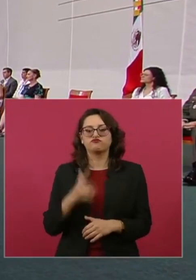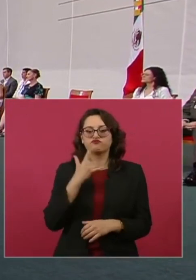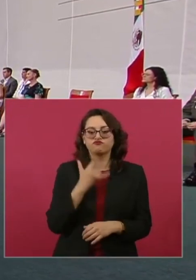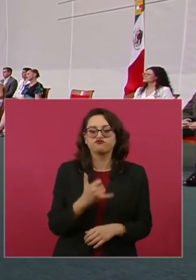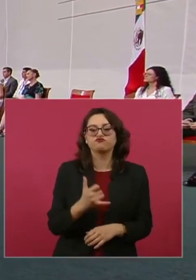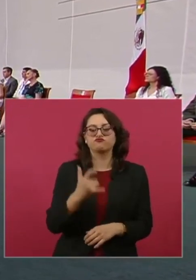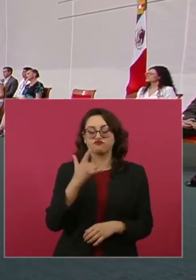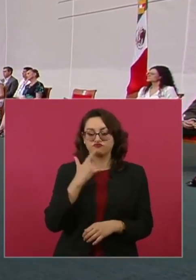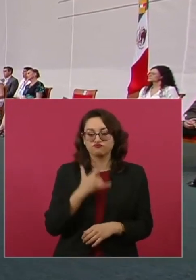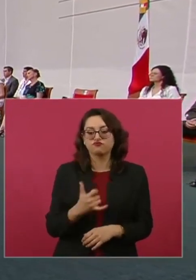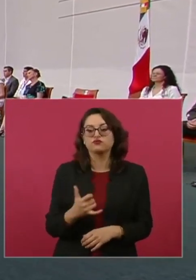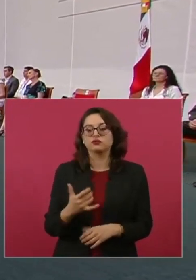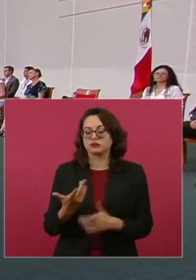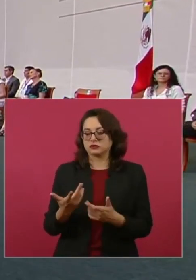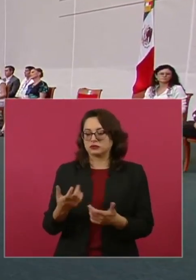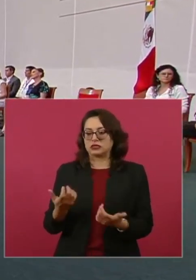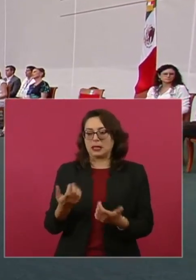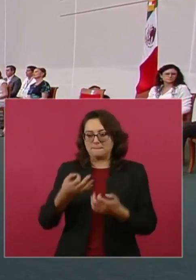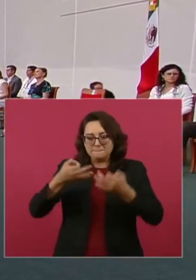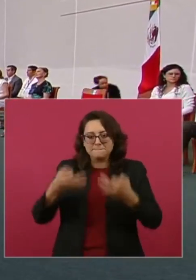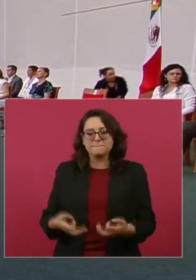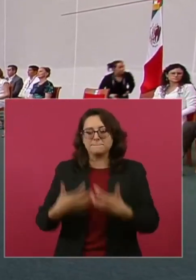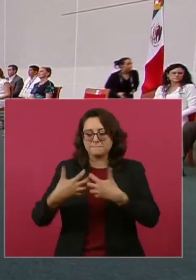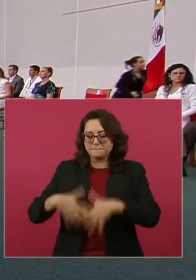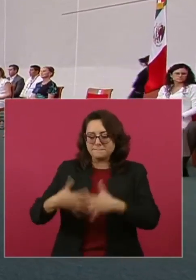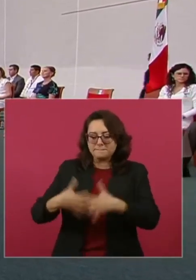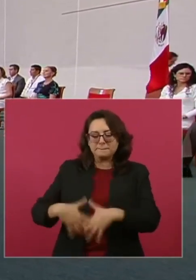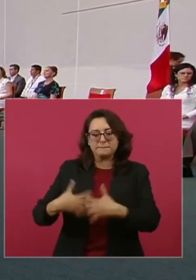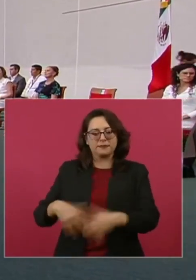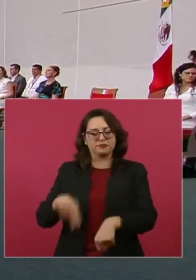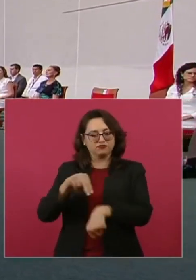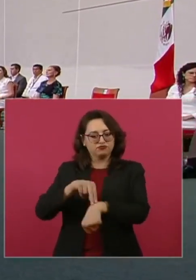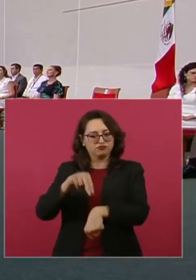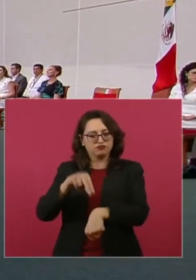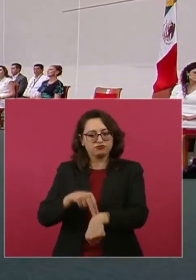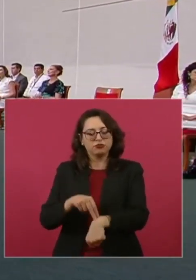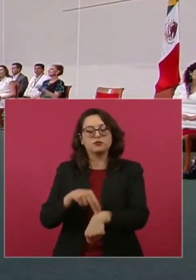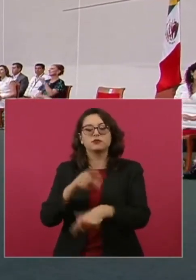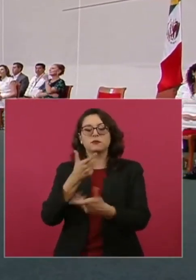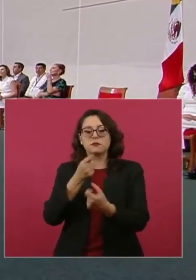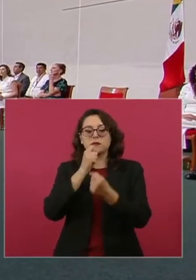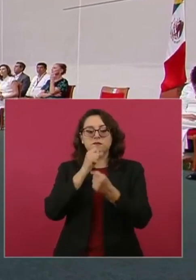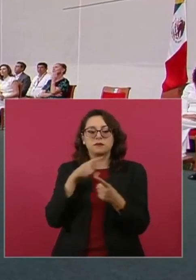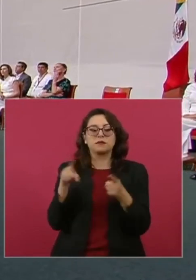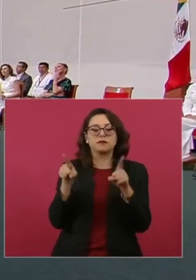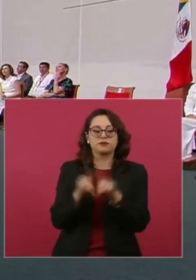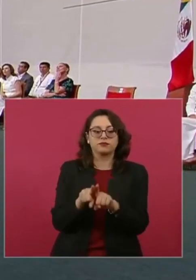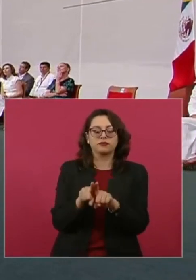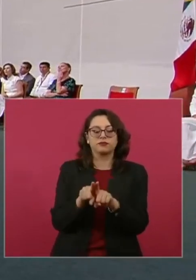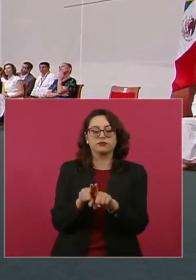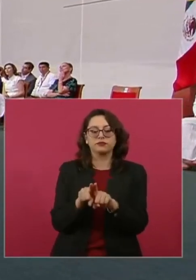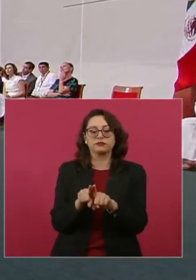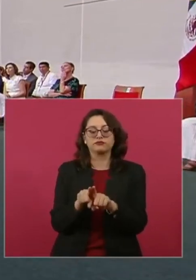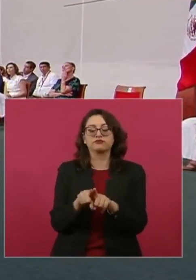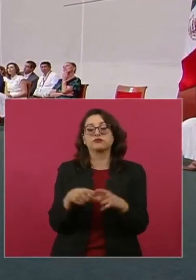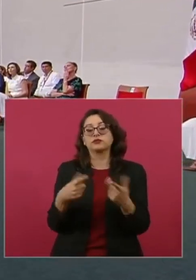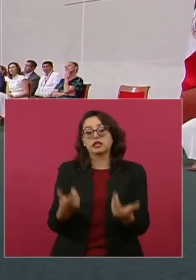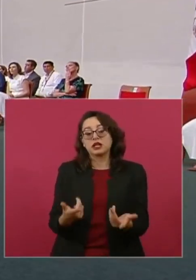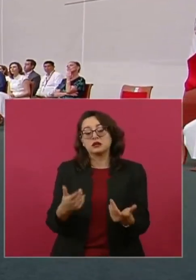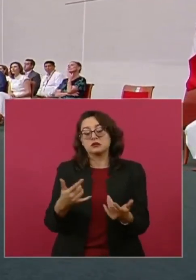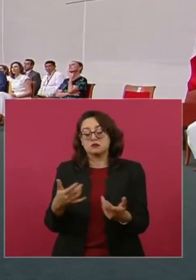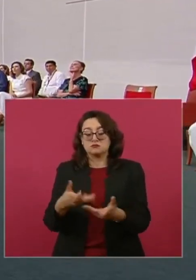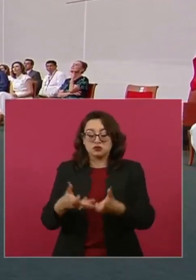Contar con equipos médicos. So that we have a y good se medical buscan system opciones para sustituir el glifosato y